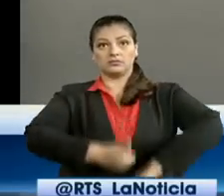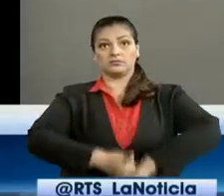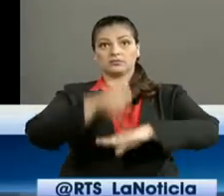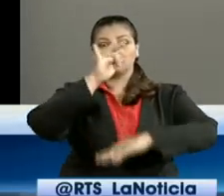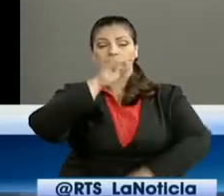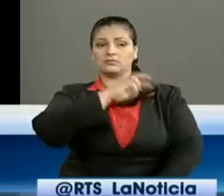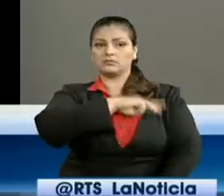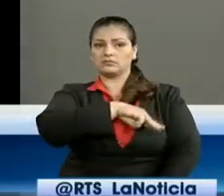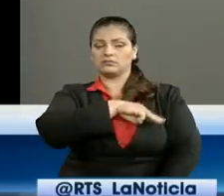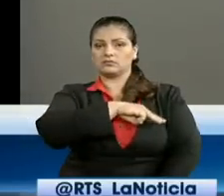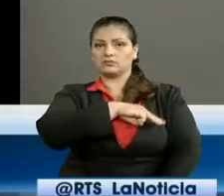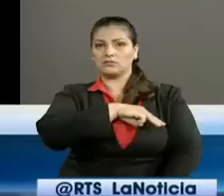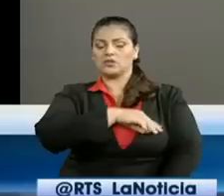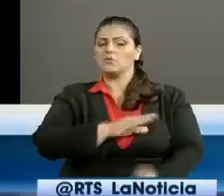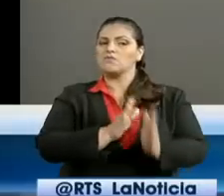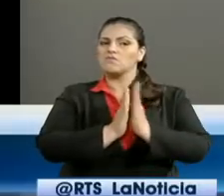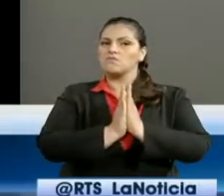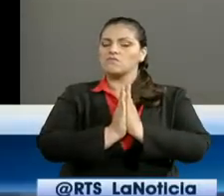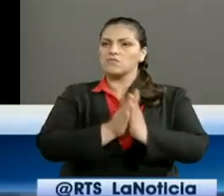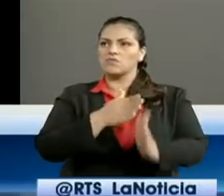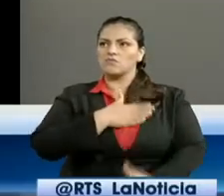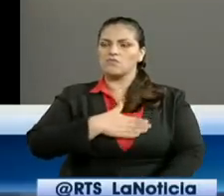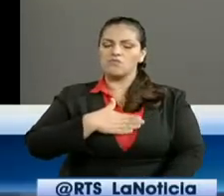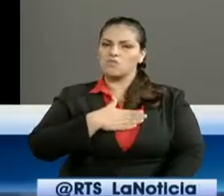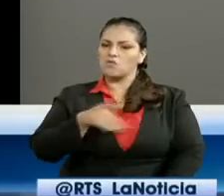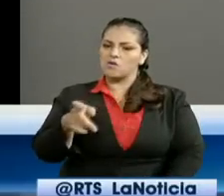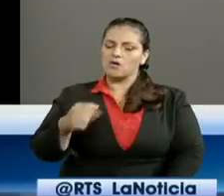defensa de su uniformada, me imagino que ya lo están haciendo,